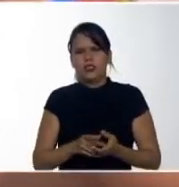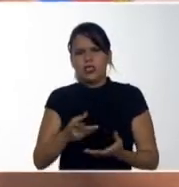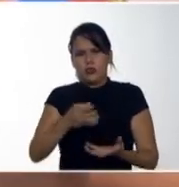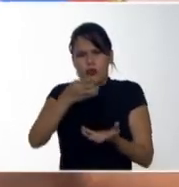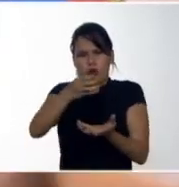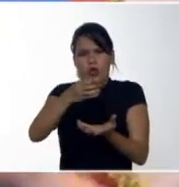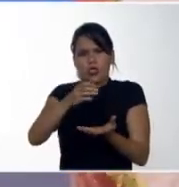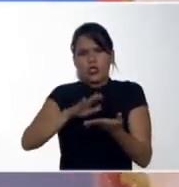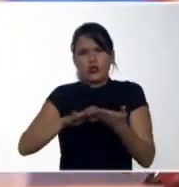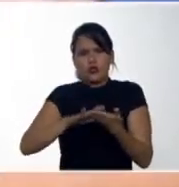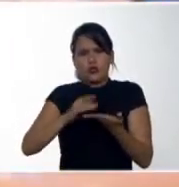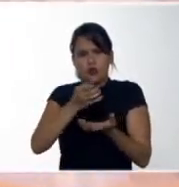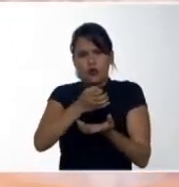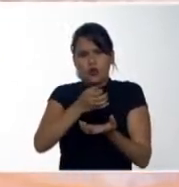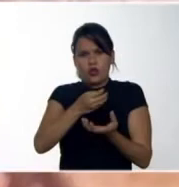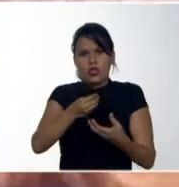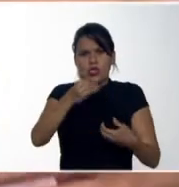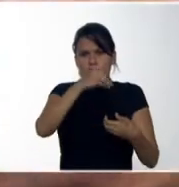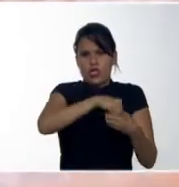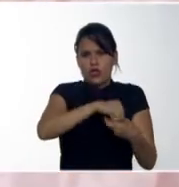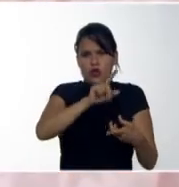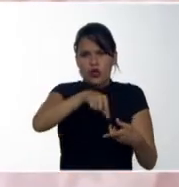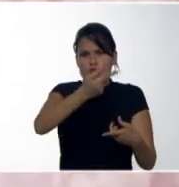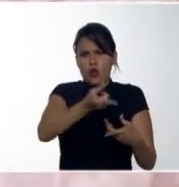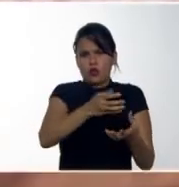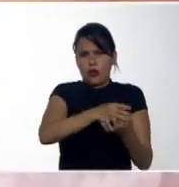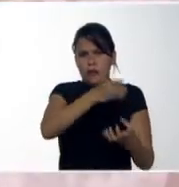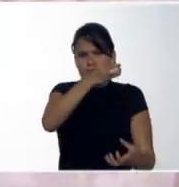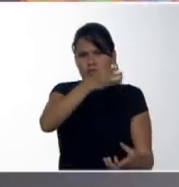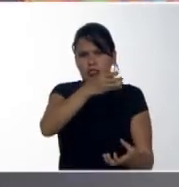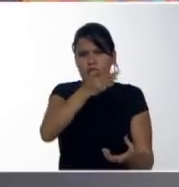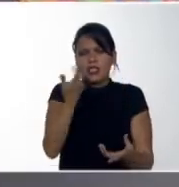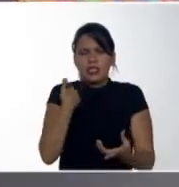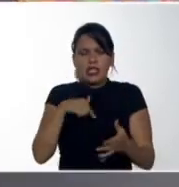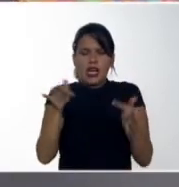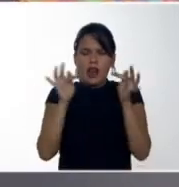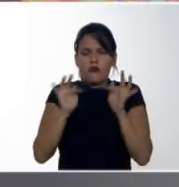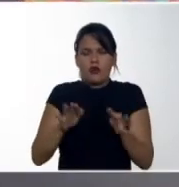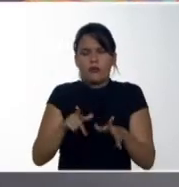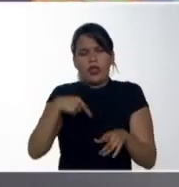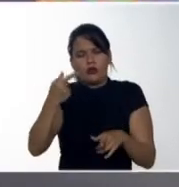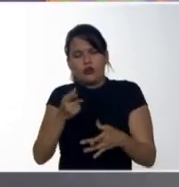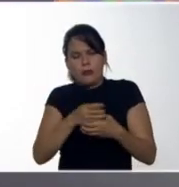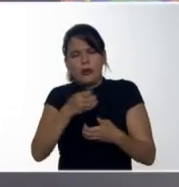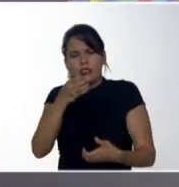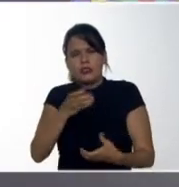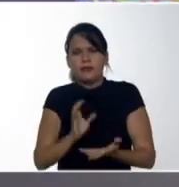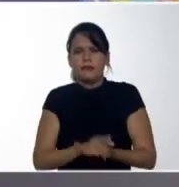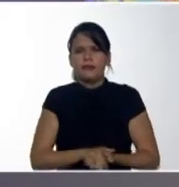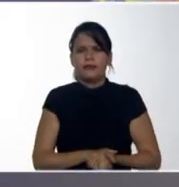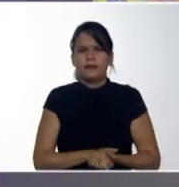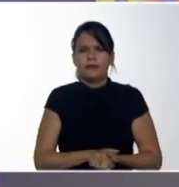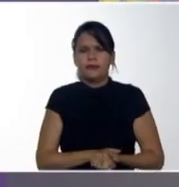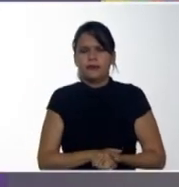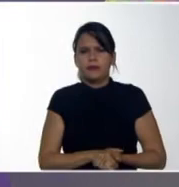esta solución dentro de este envase, adquiere la forma cilíndrica. Así es. ¿Sí?